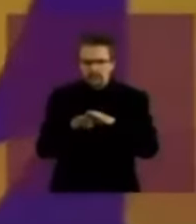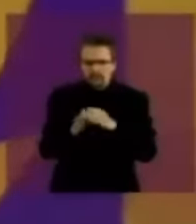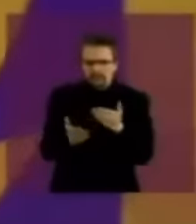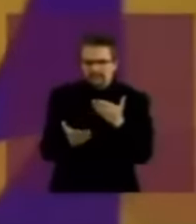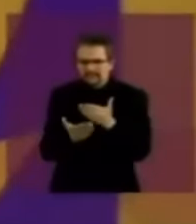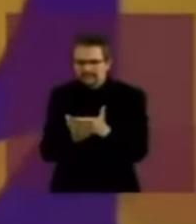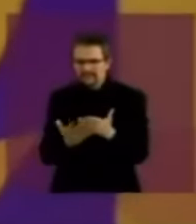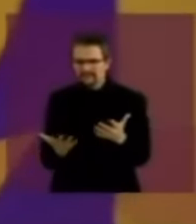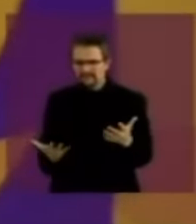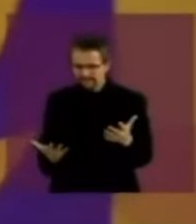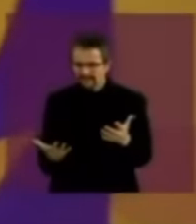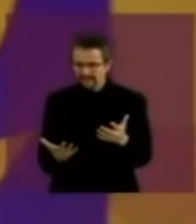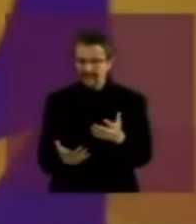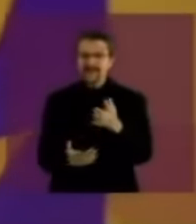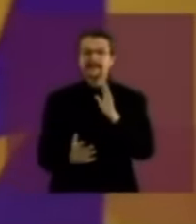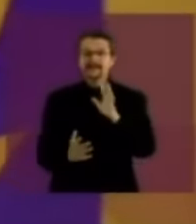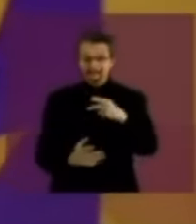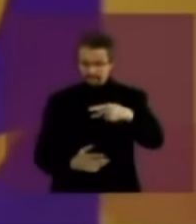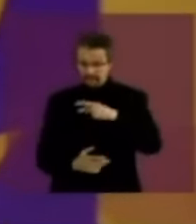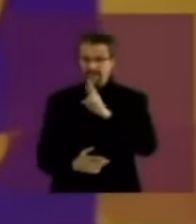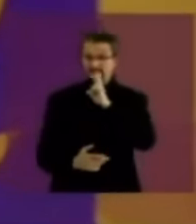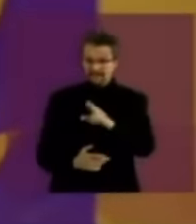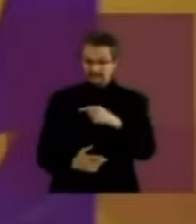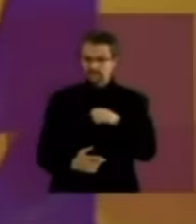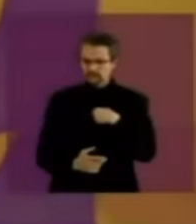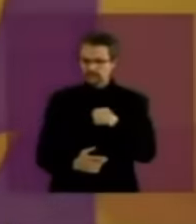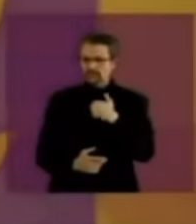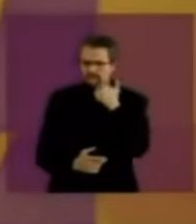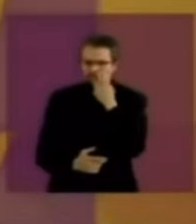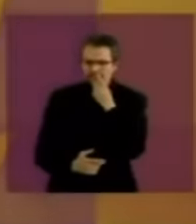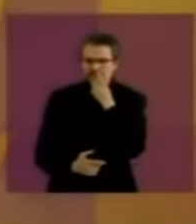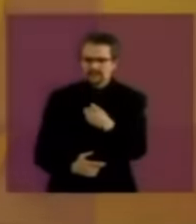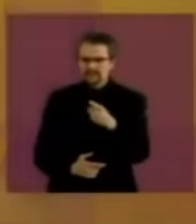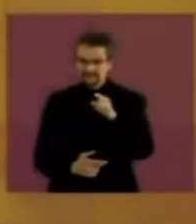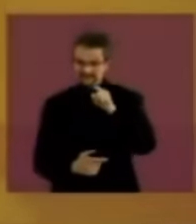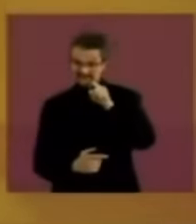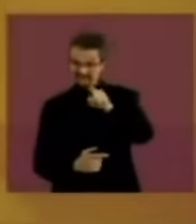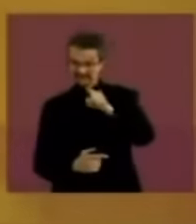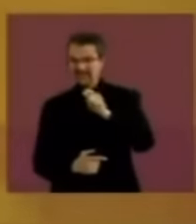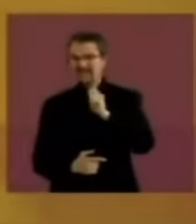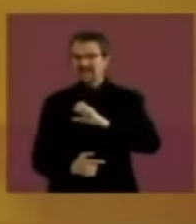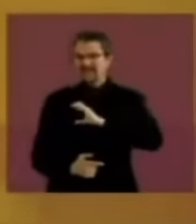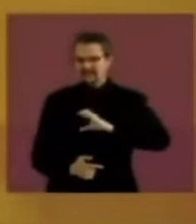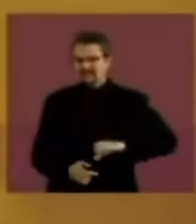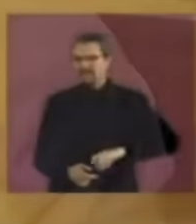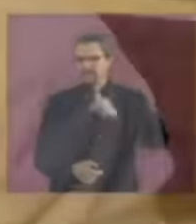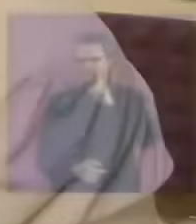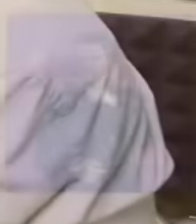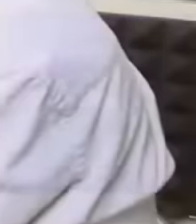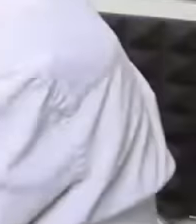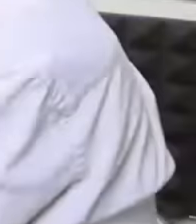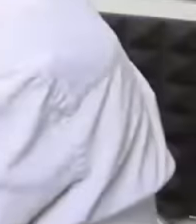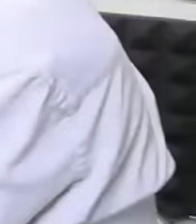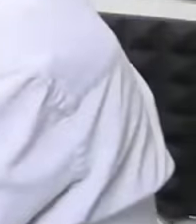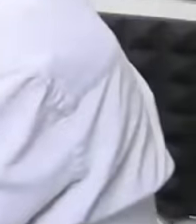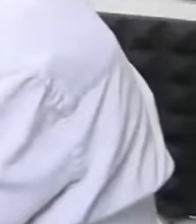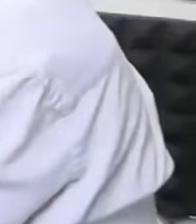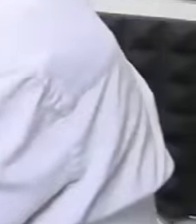un discurso como si estuviera presentándole a la ciudadanía no propuestas de campaña, sino ya un programa de